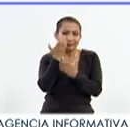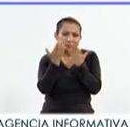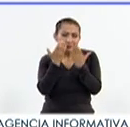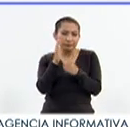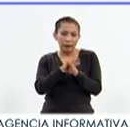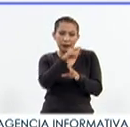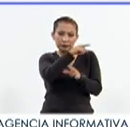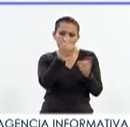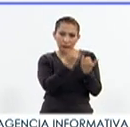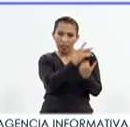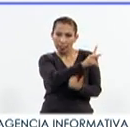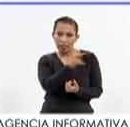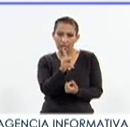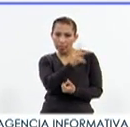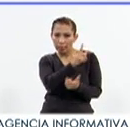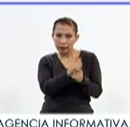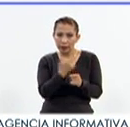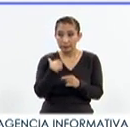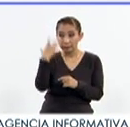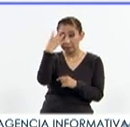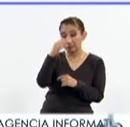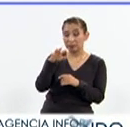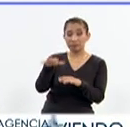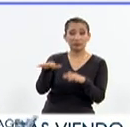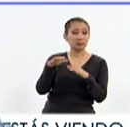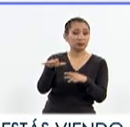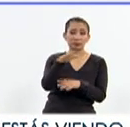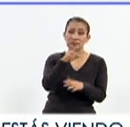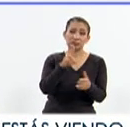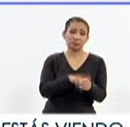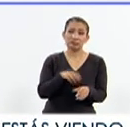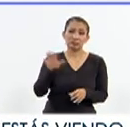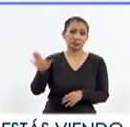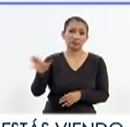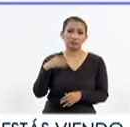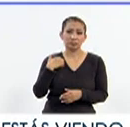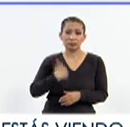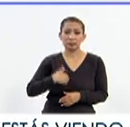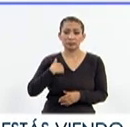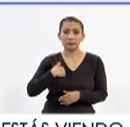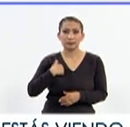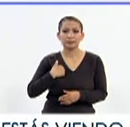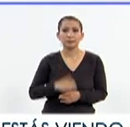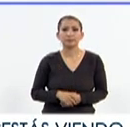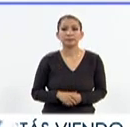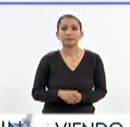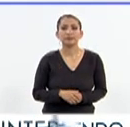académica principalmente, además de la belleza de la naturaleza en Canadá,